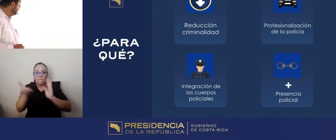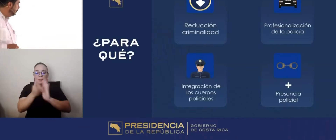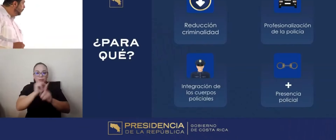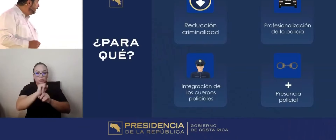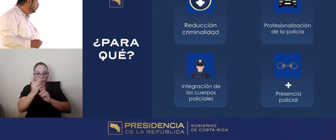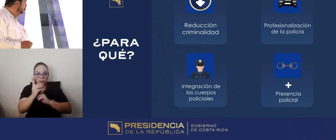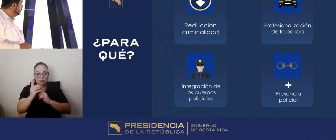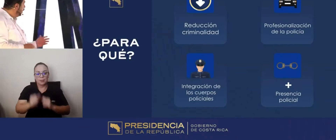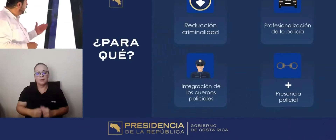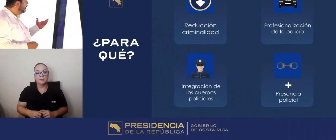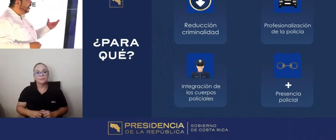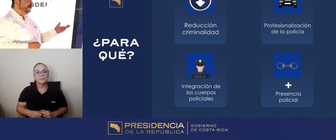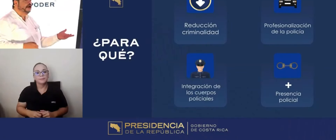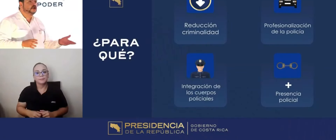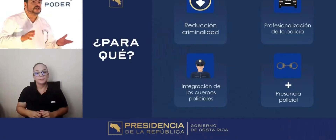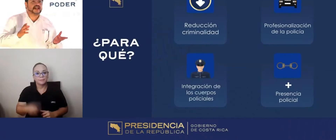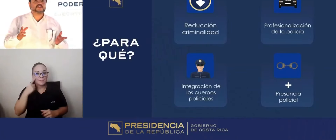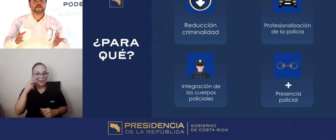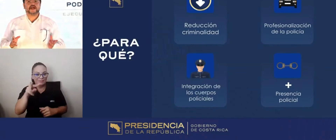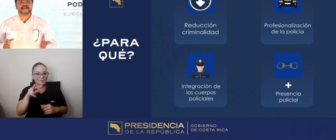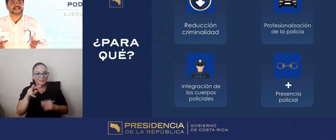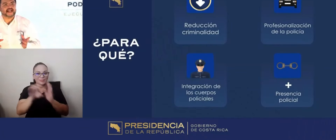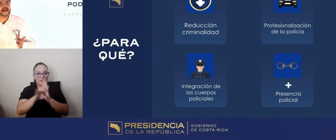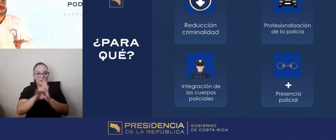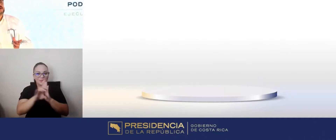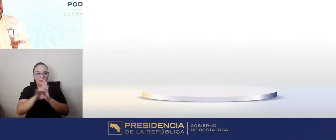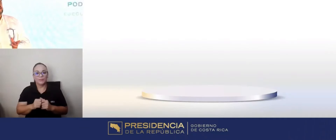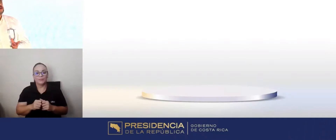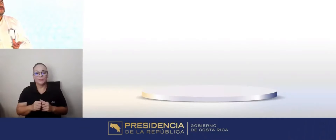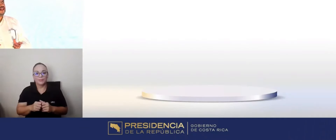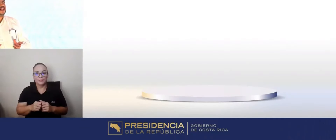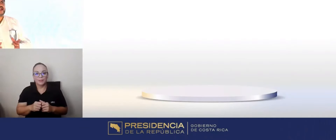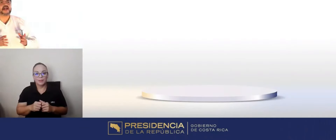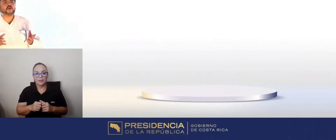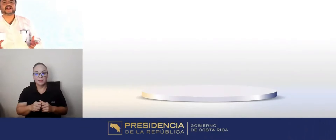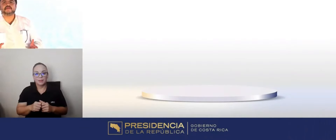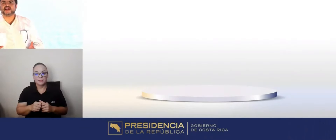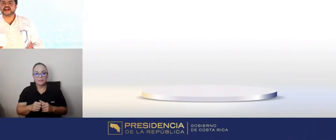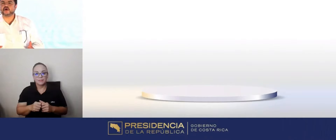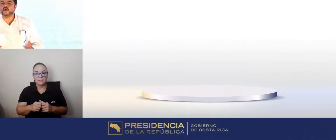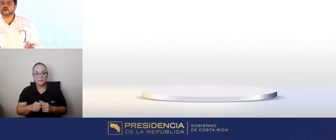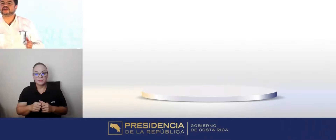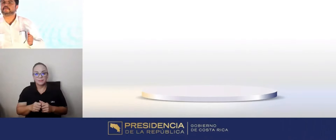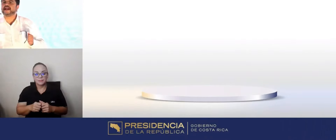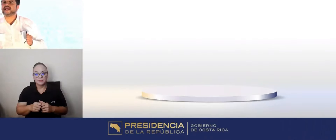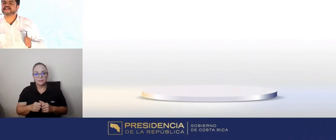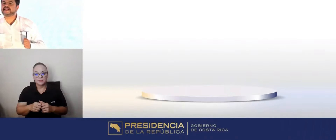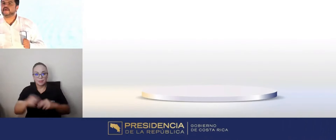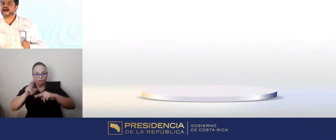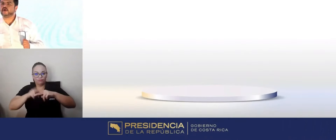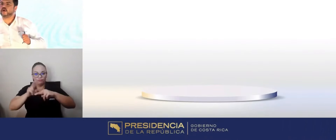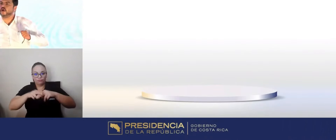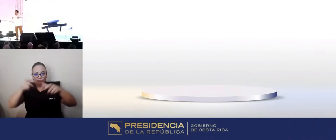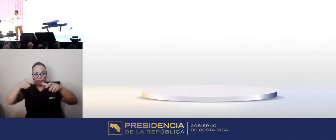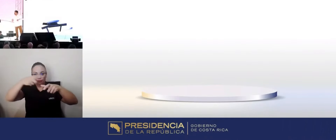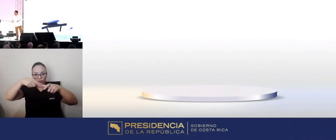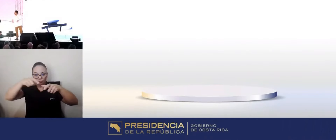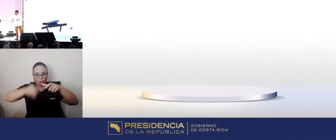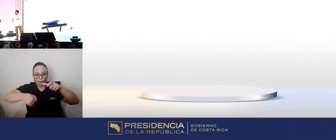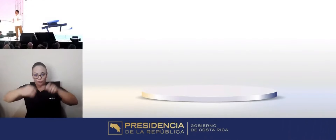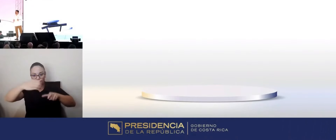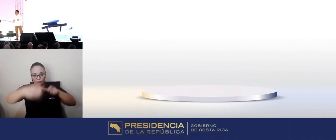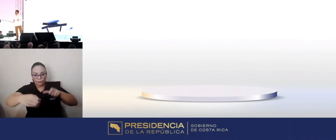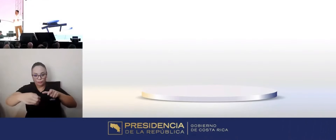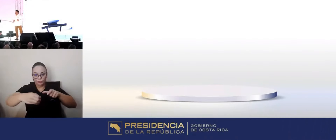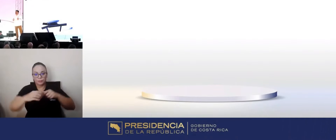En este momento, los tres poderes tenemos justamente que actuar de manera conjunta para que este banco